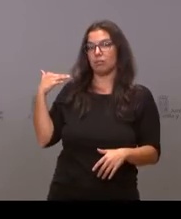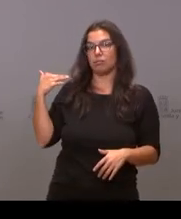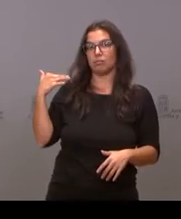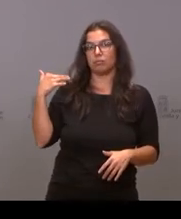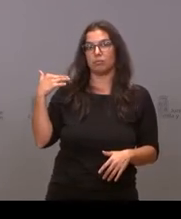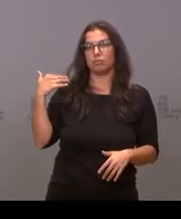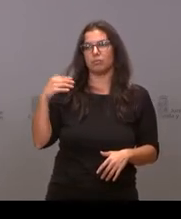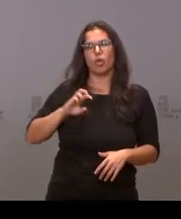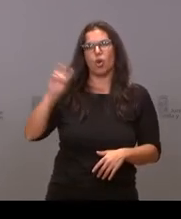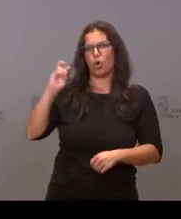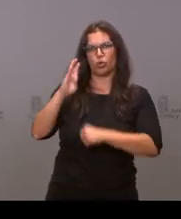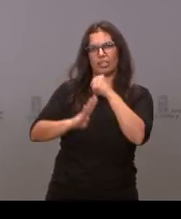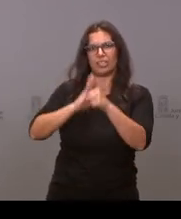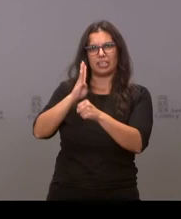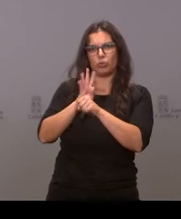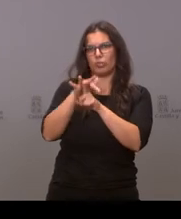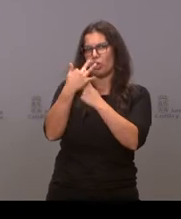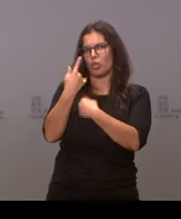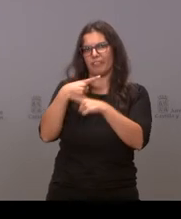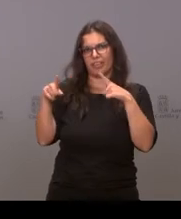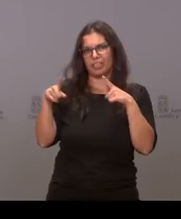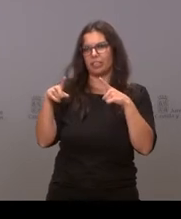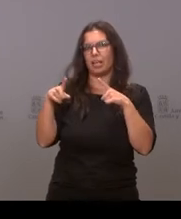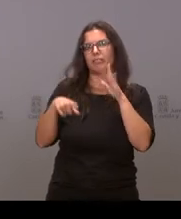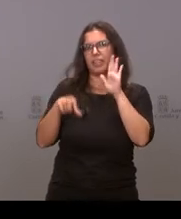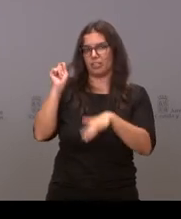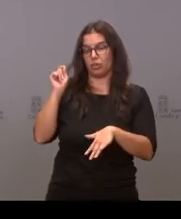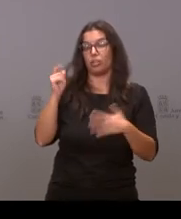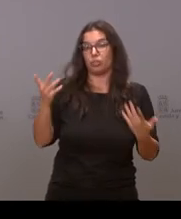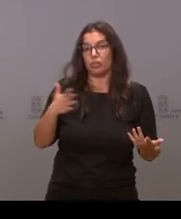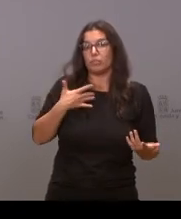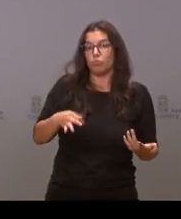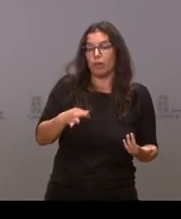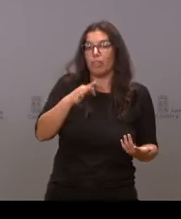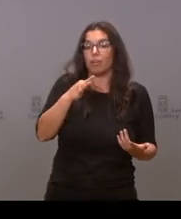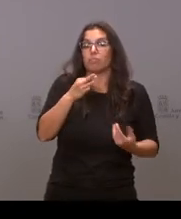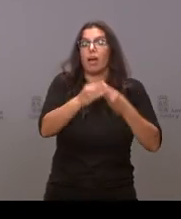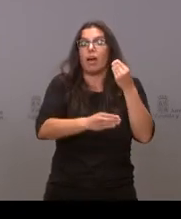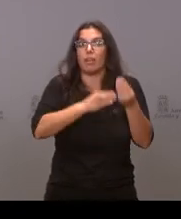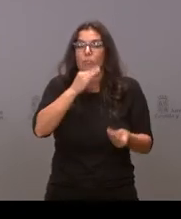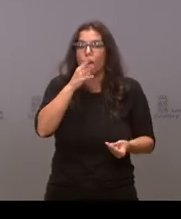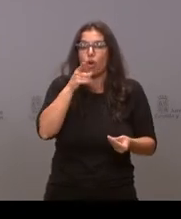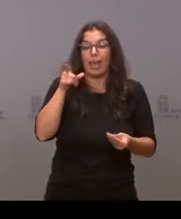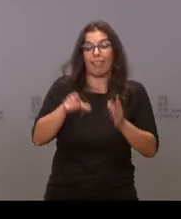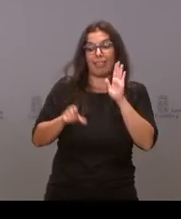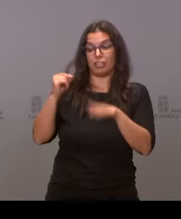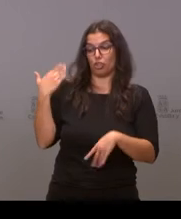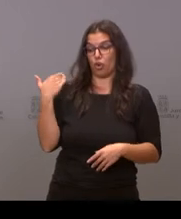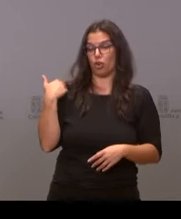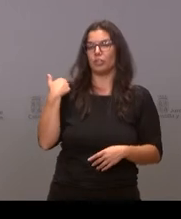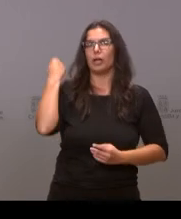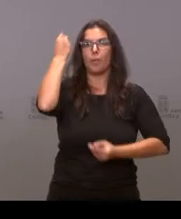mandato en otra legislatura y con otras circunstancias tal vez lo que tenemos que hacer es reflexionar sobre